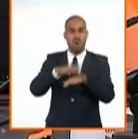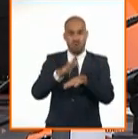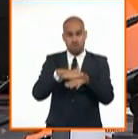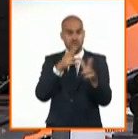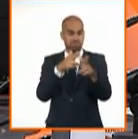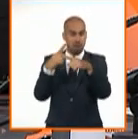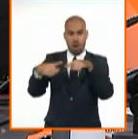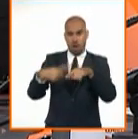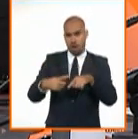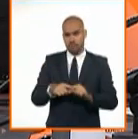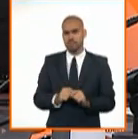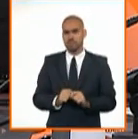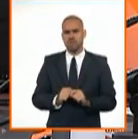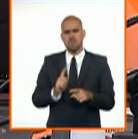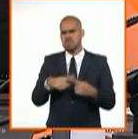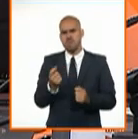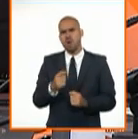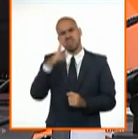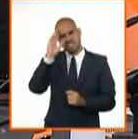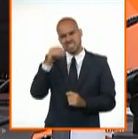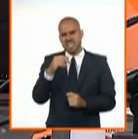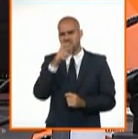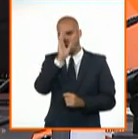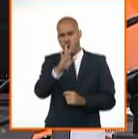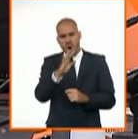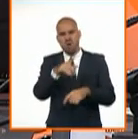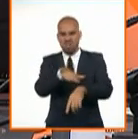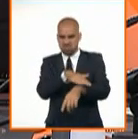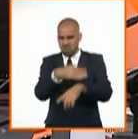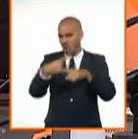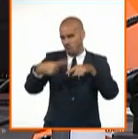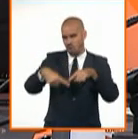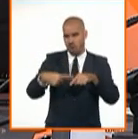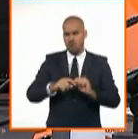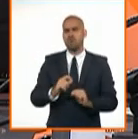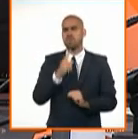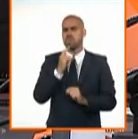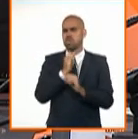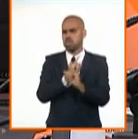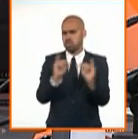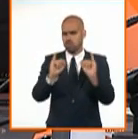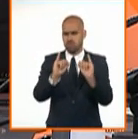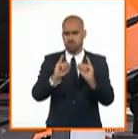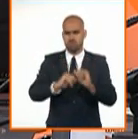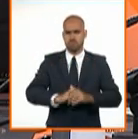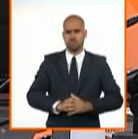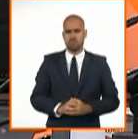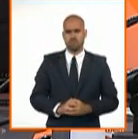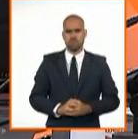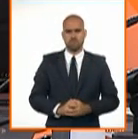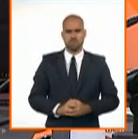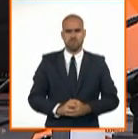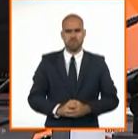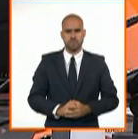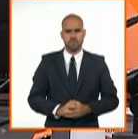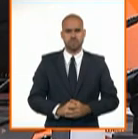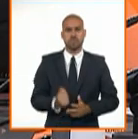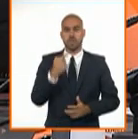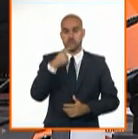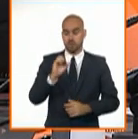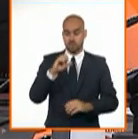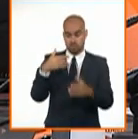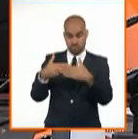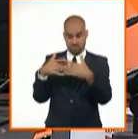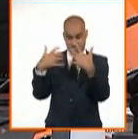motivados por el odio racial según ha señalado el rotativo quien señala que la industria de armamento para